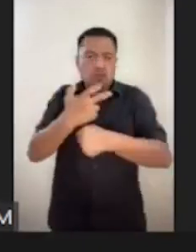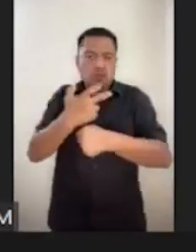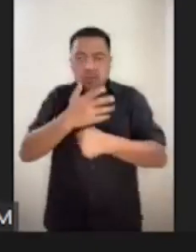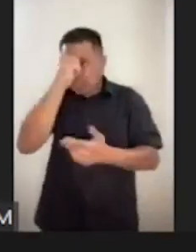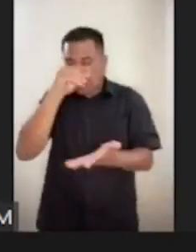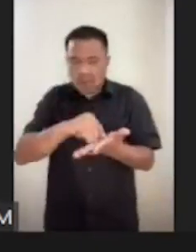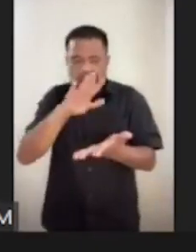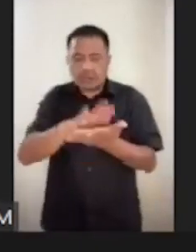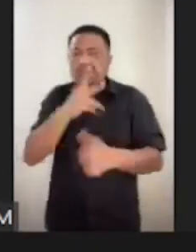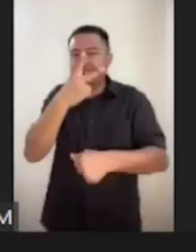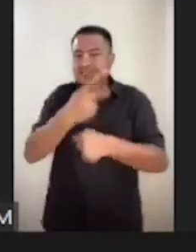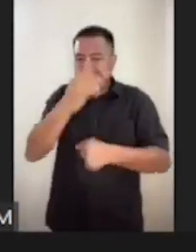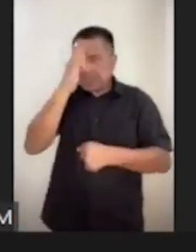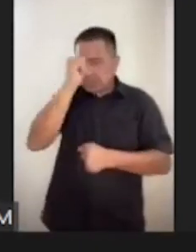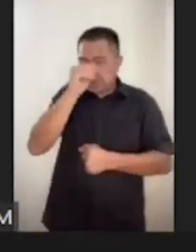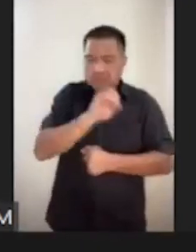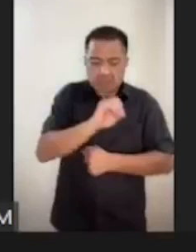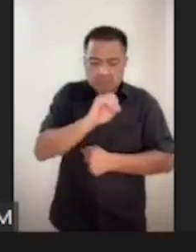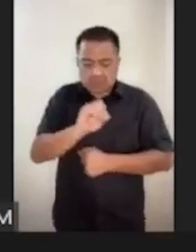punto de acuerdo segundo del acuerdo